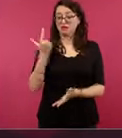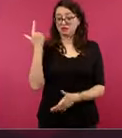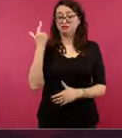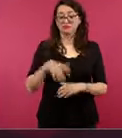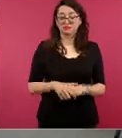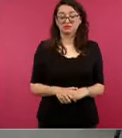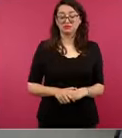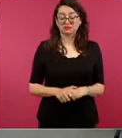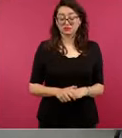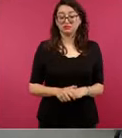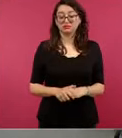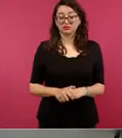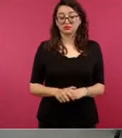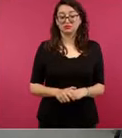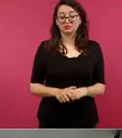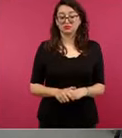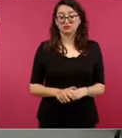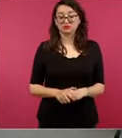tan